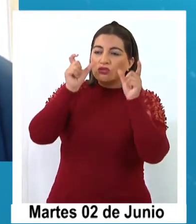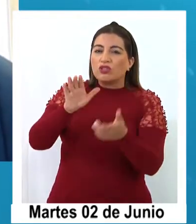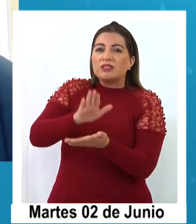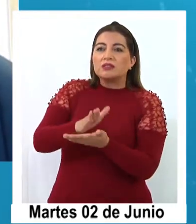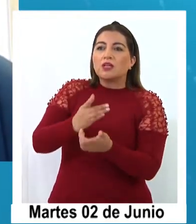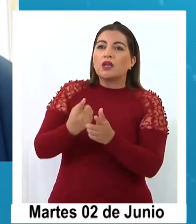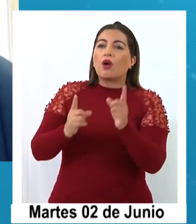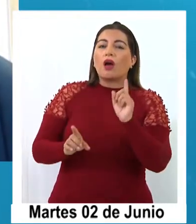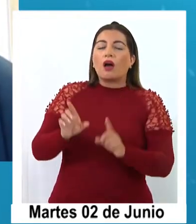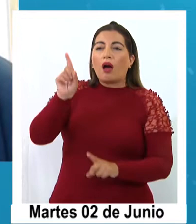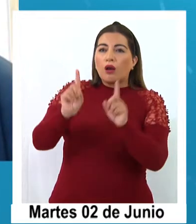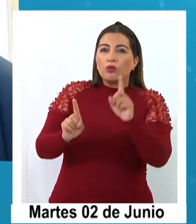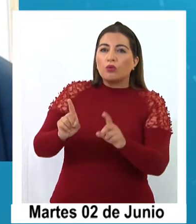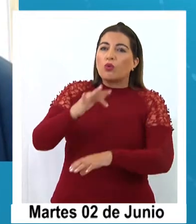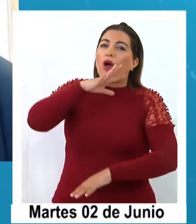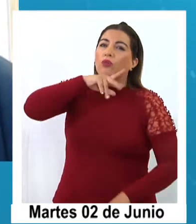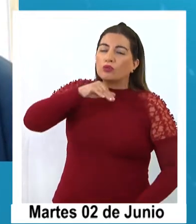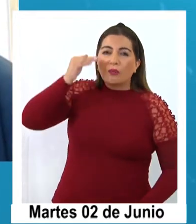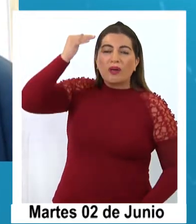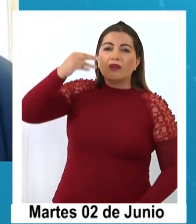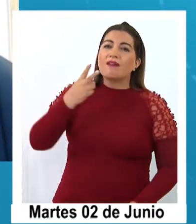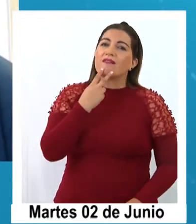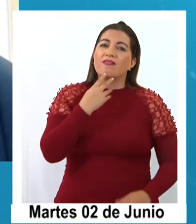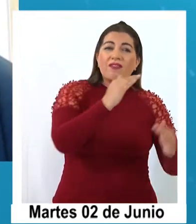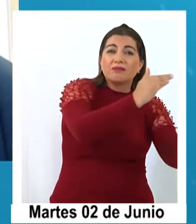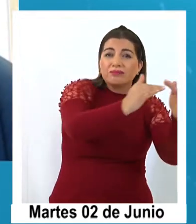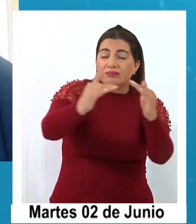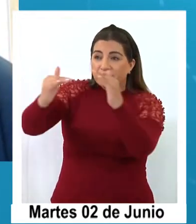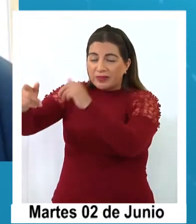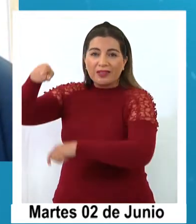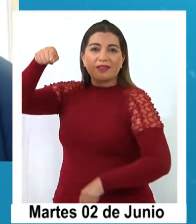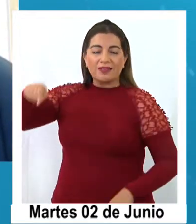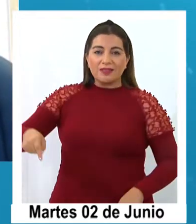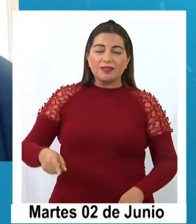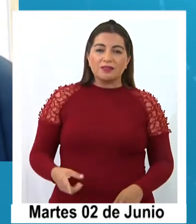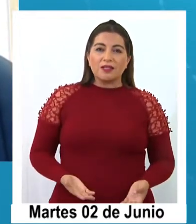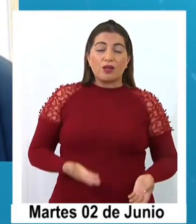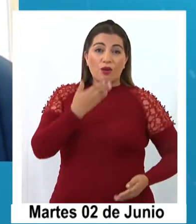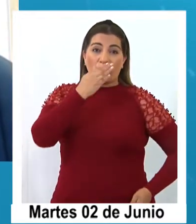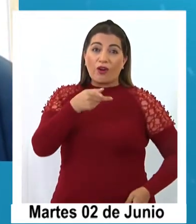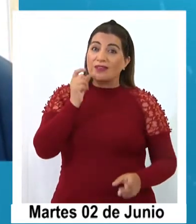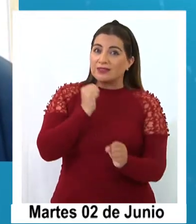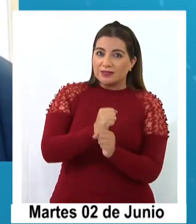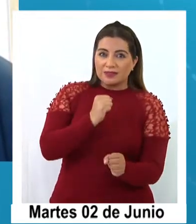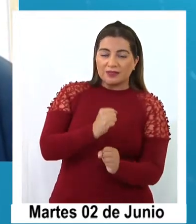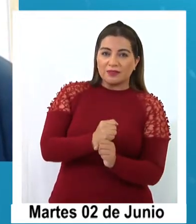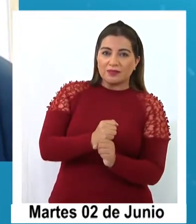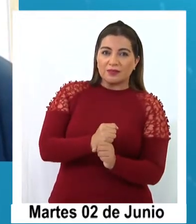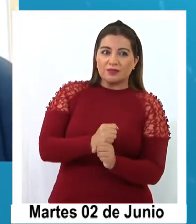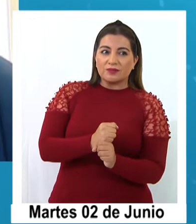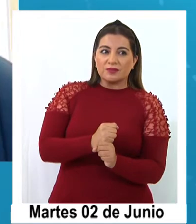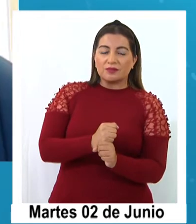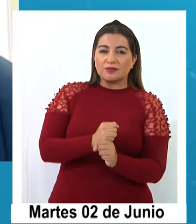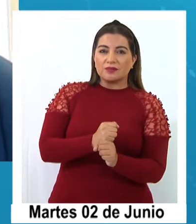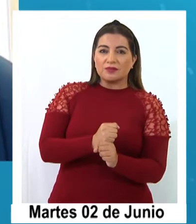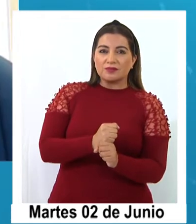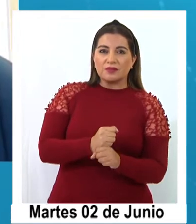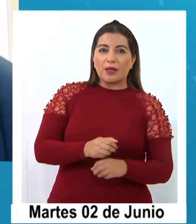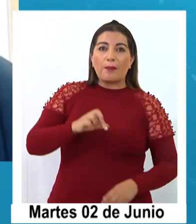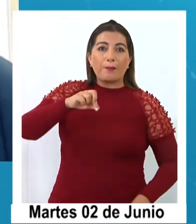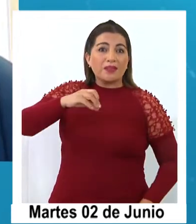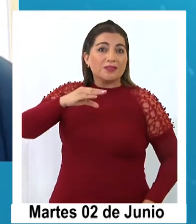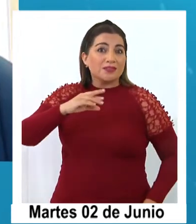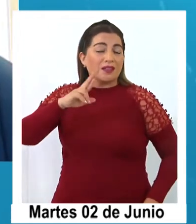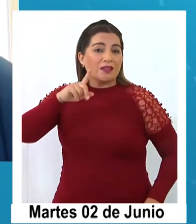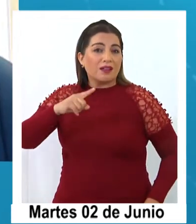saben quiénes están en riesgo, quiénes son adultos mayores, dónde vive la gente, por lo tanto, lo ideal es que este trabajo de el resultado del PCR,